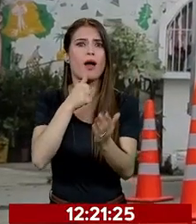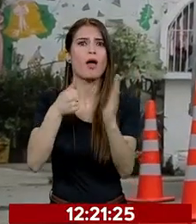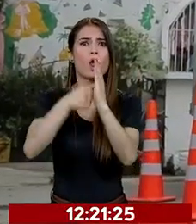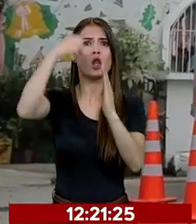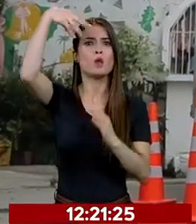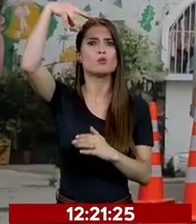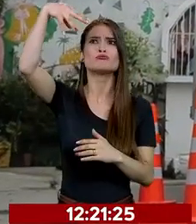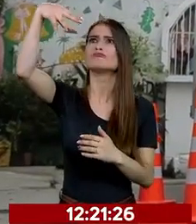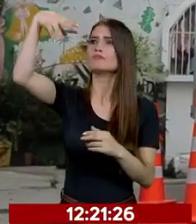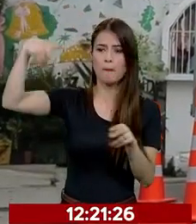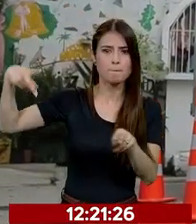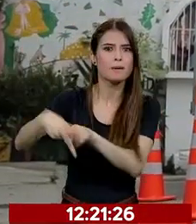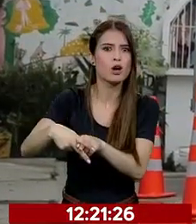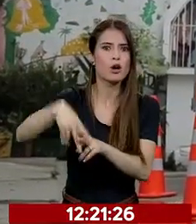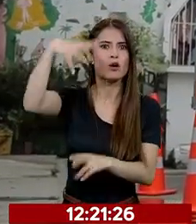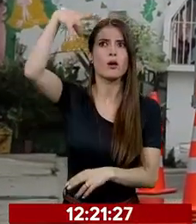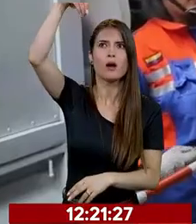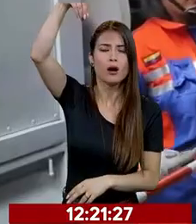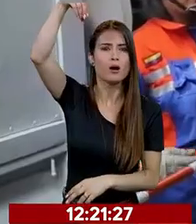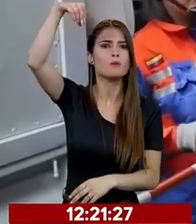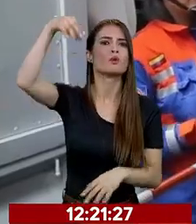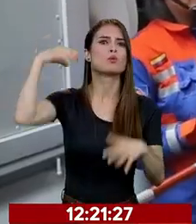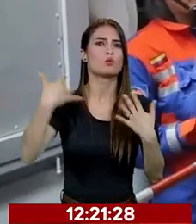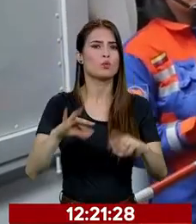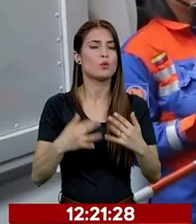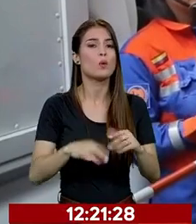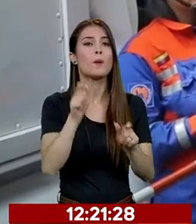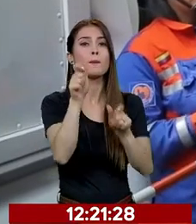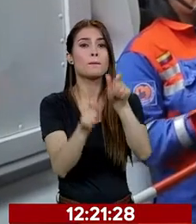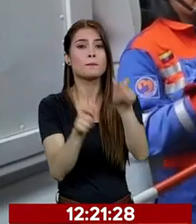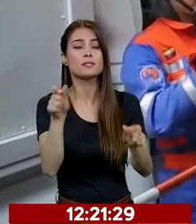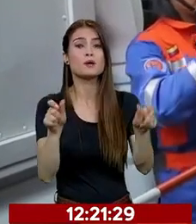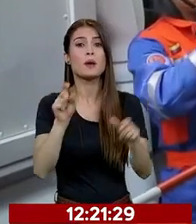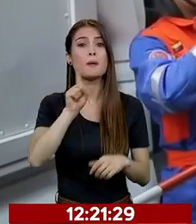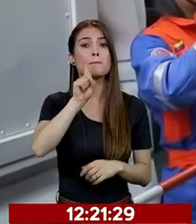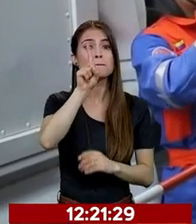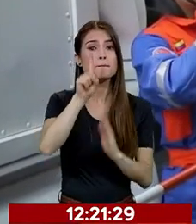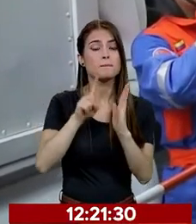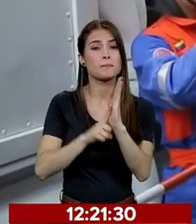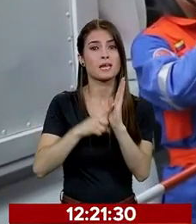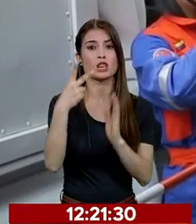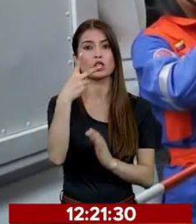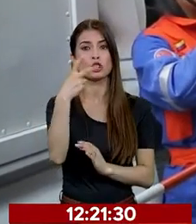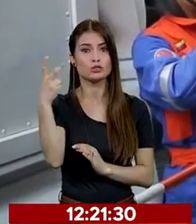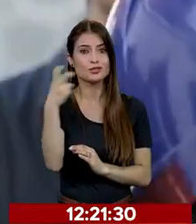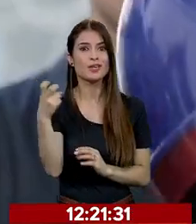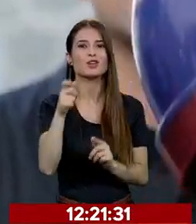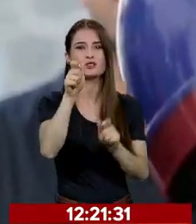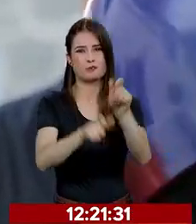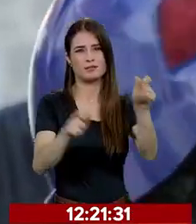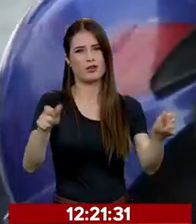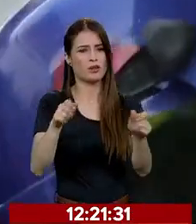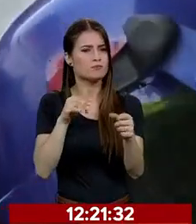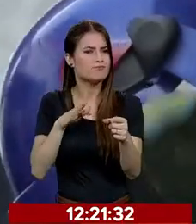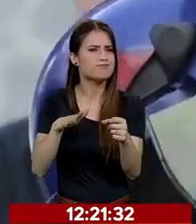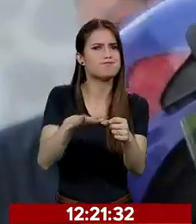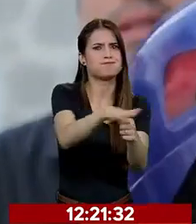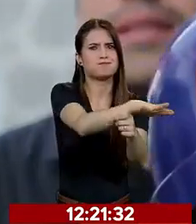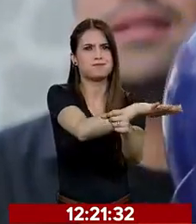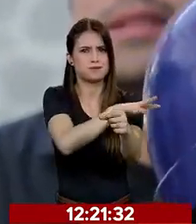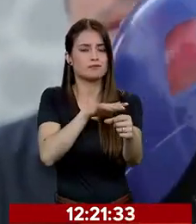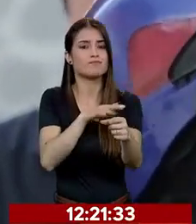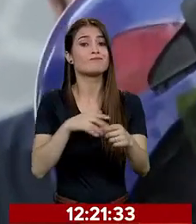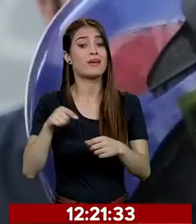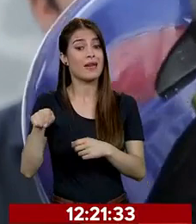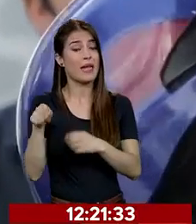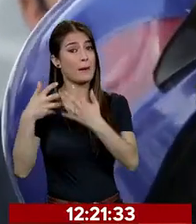Fueron 6.970 usuarios en Bogotá y 1.250 usuarios en Cundinamarca los beneficiados con la reconexión masiva del servicio por parte